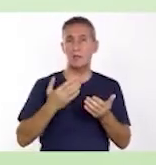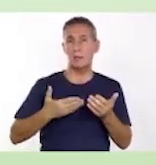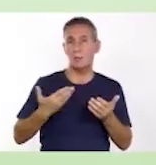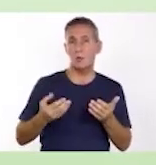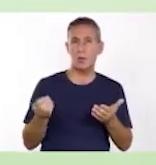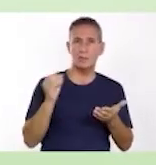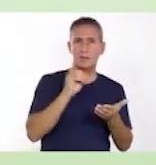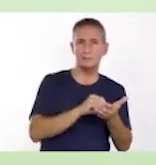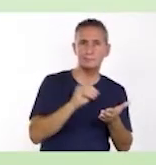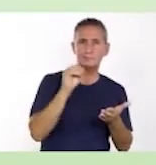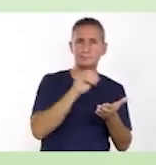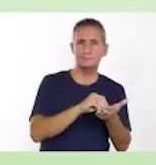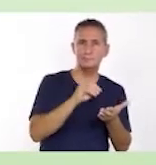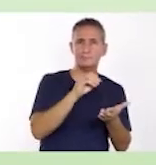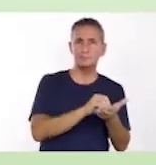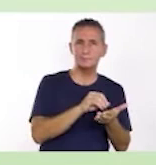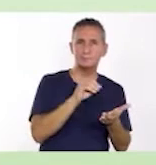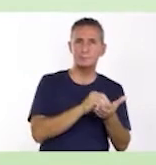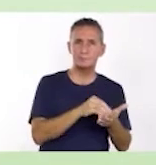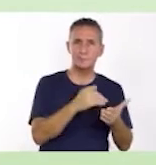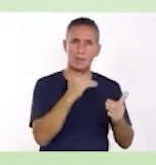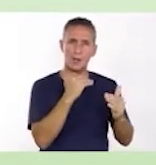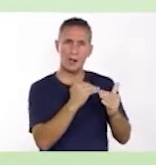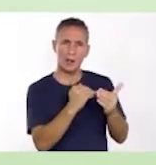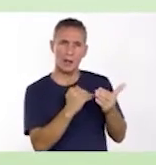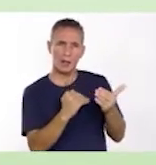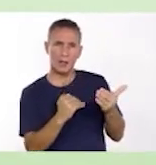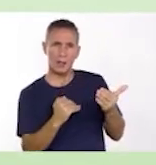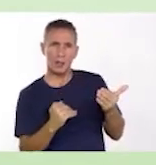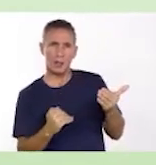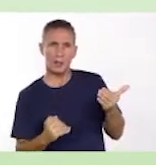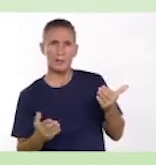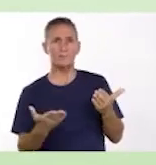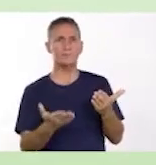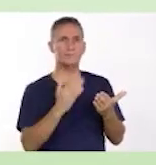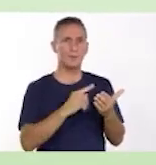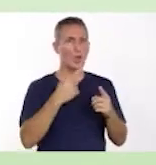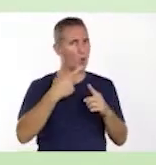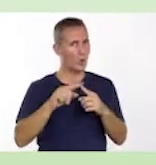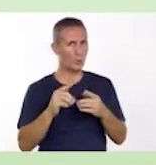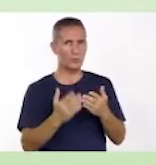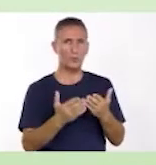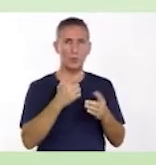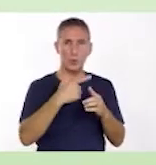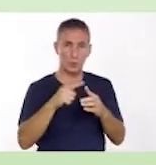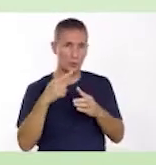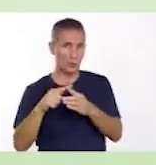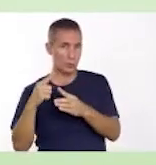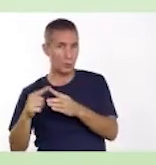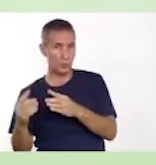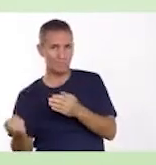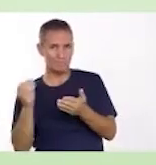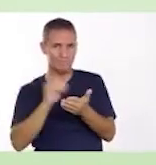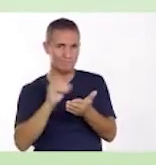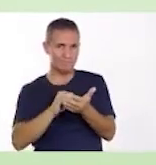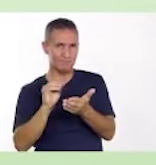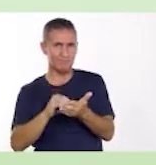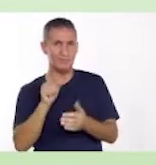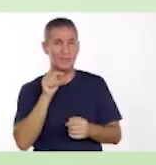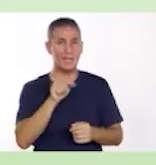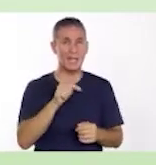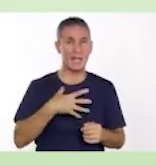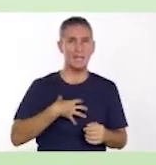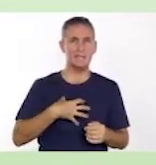estaba escribiendo. Por eso decimos que es el único poemario que él tuvo. De ahí